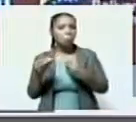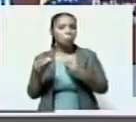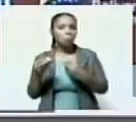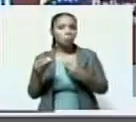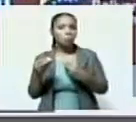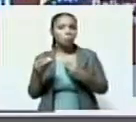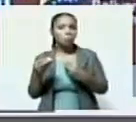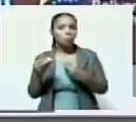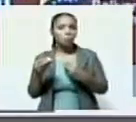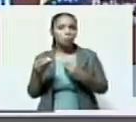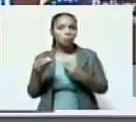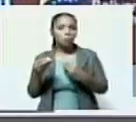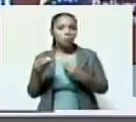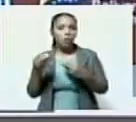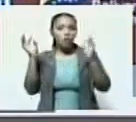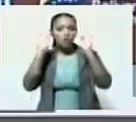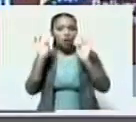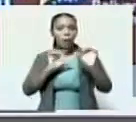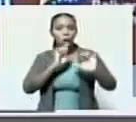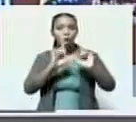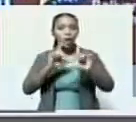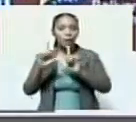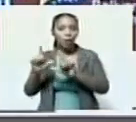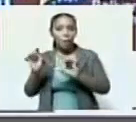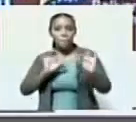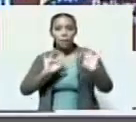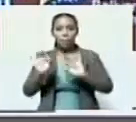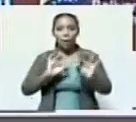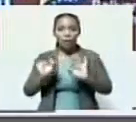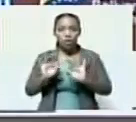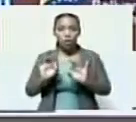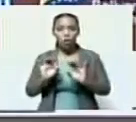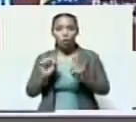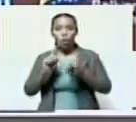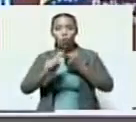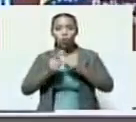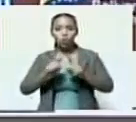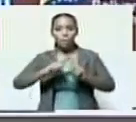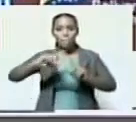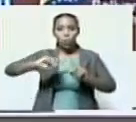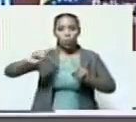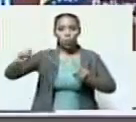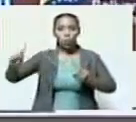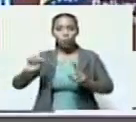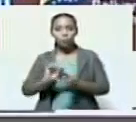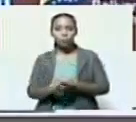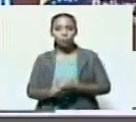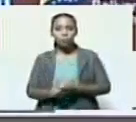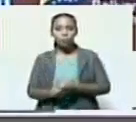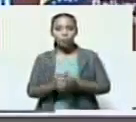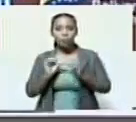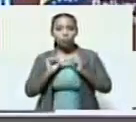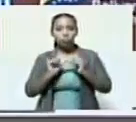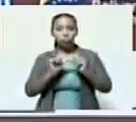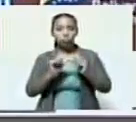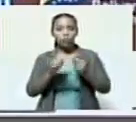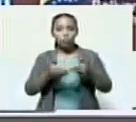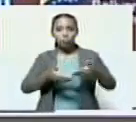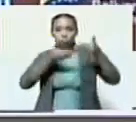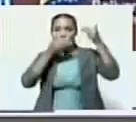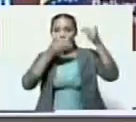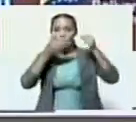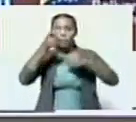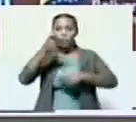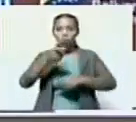para fines logísticos, fines de preparación de artefactos eléctricos, para mantener secuestrado a